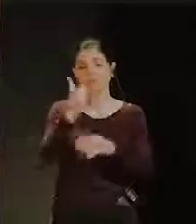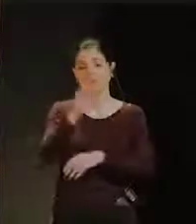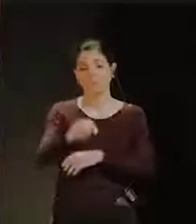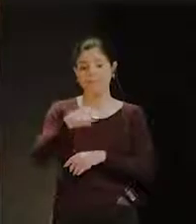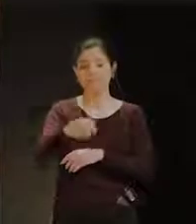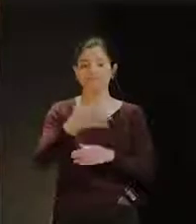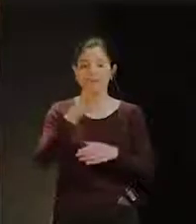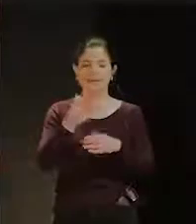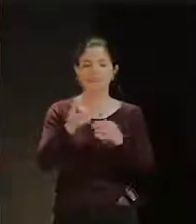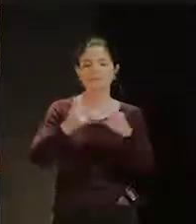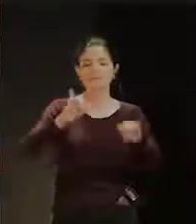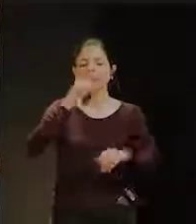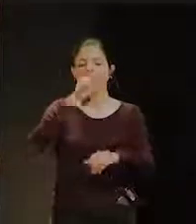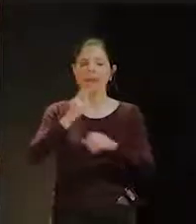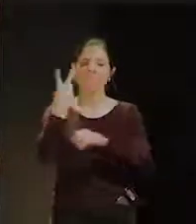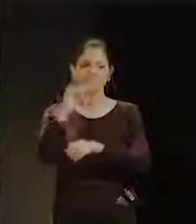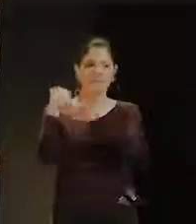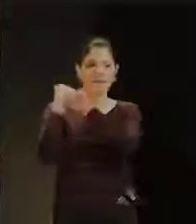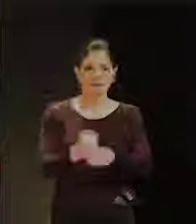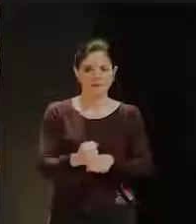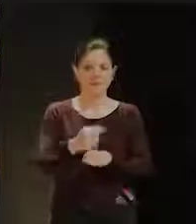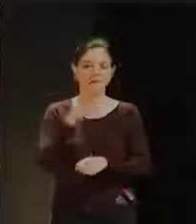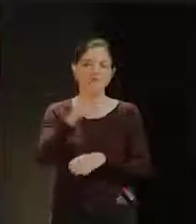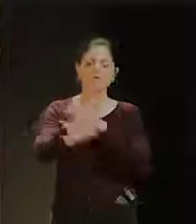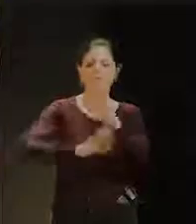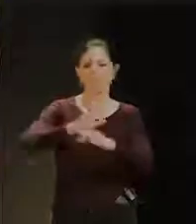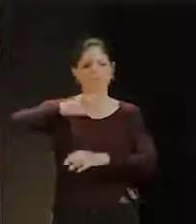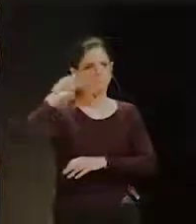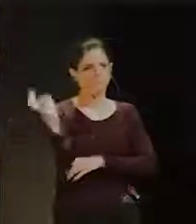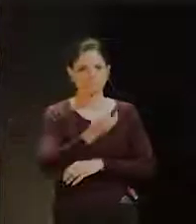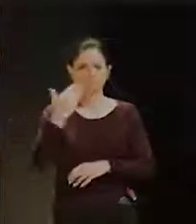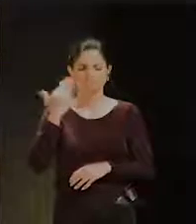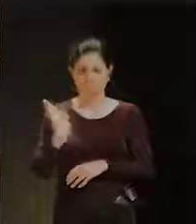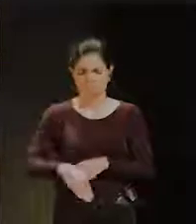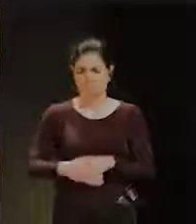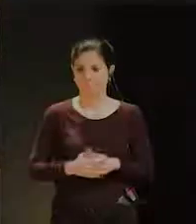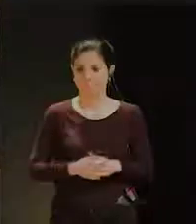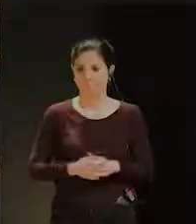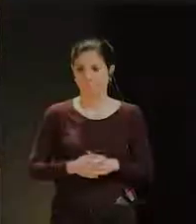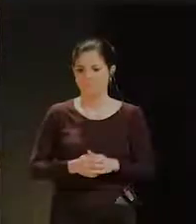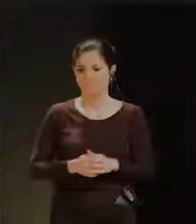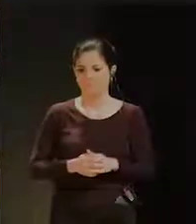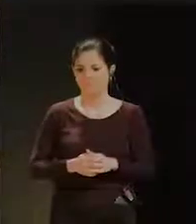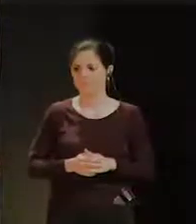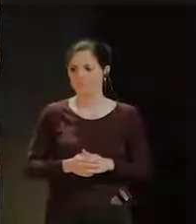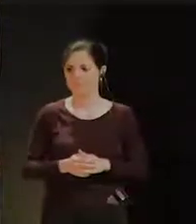vamos a celebrar nuestro 20 aniversario y vamos a organizar muchas cosas muy chulas.